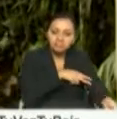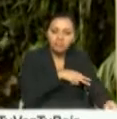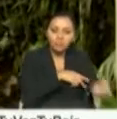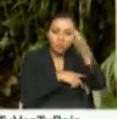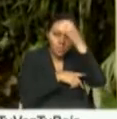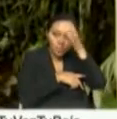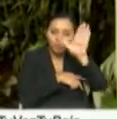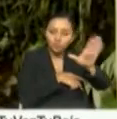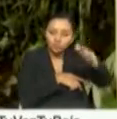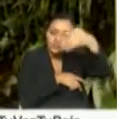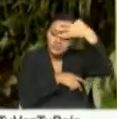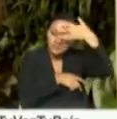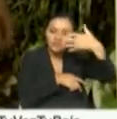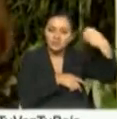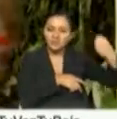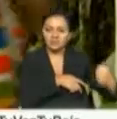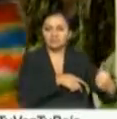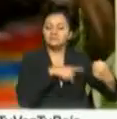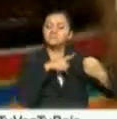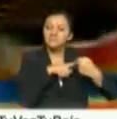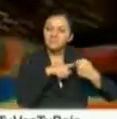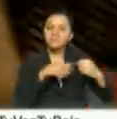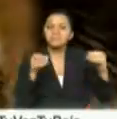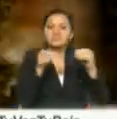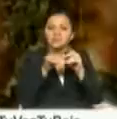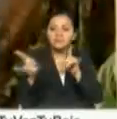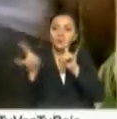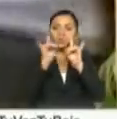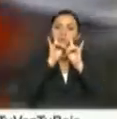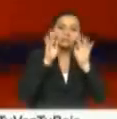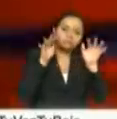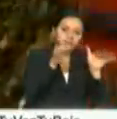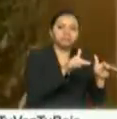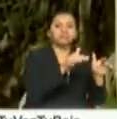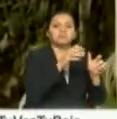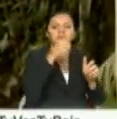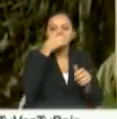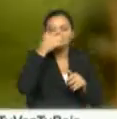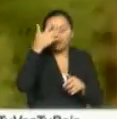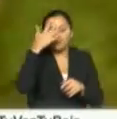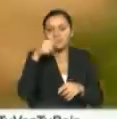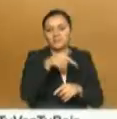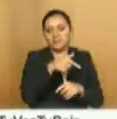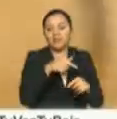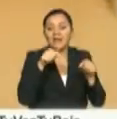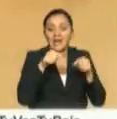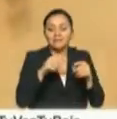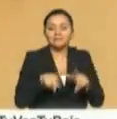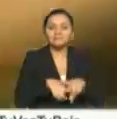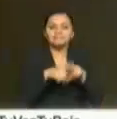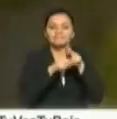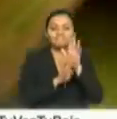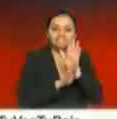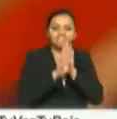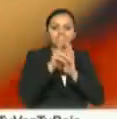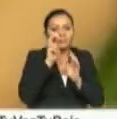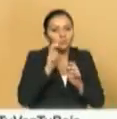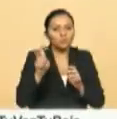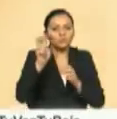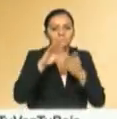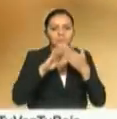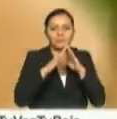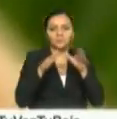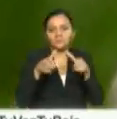nacionalidad sáchila es uno de los mayores atractivos de Santo Domingo, donde comienzan a florecer emprendimientos de turismo